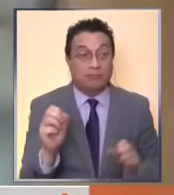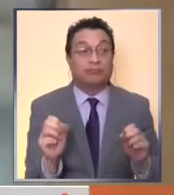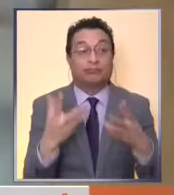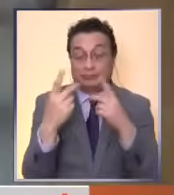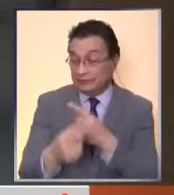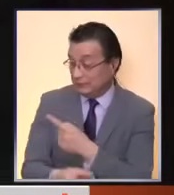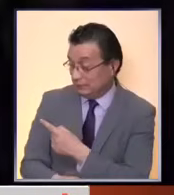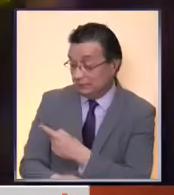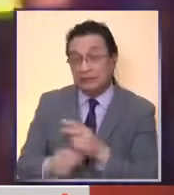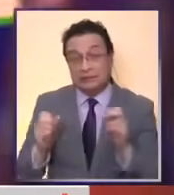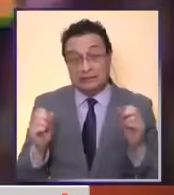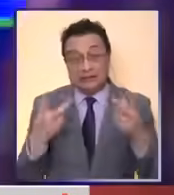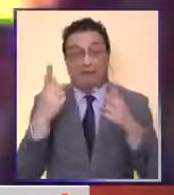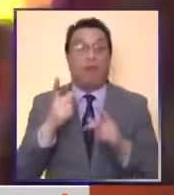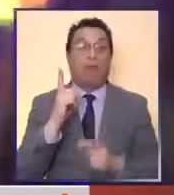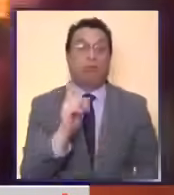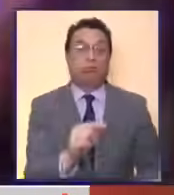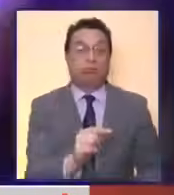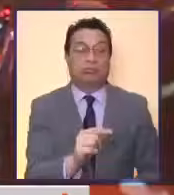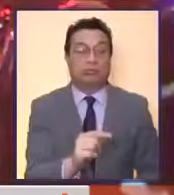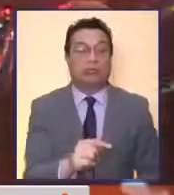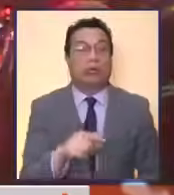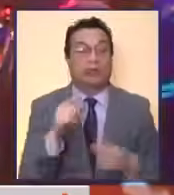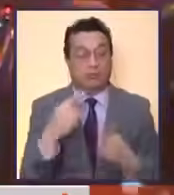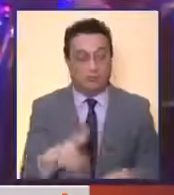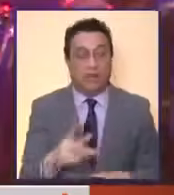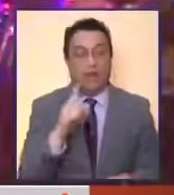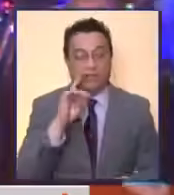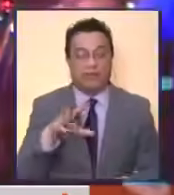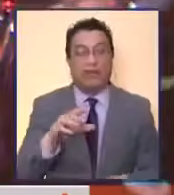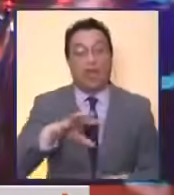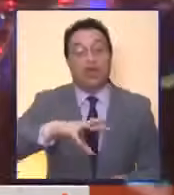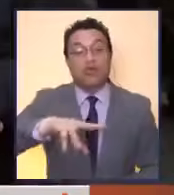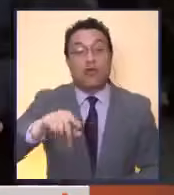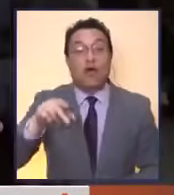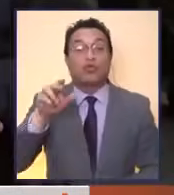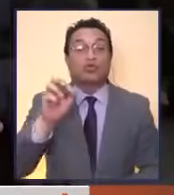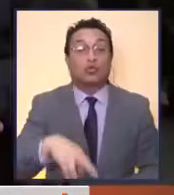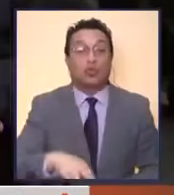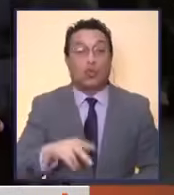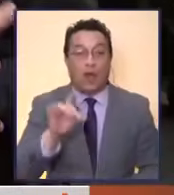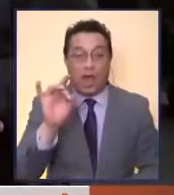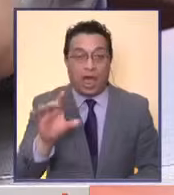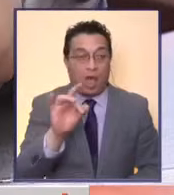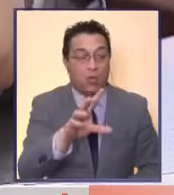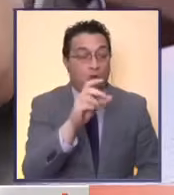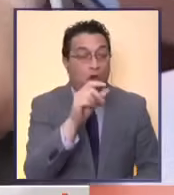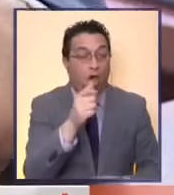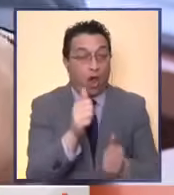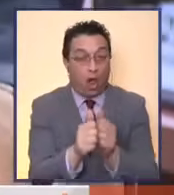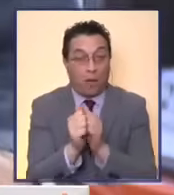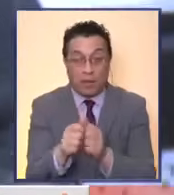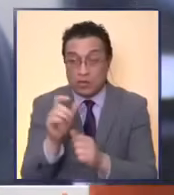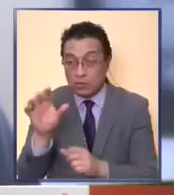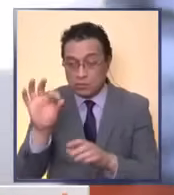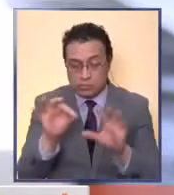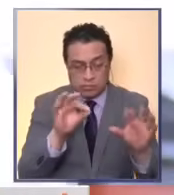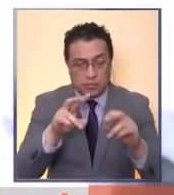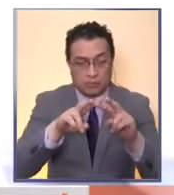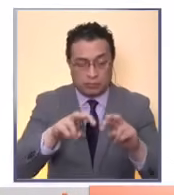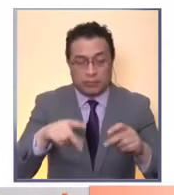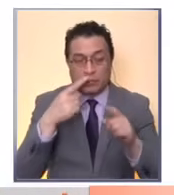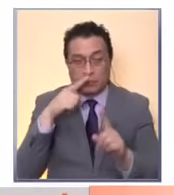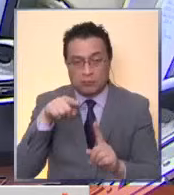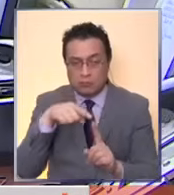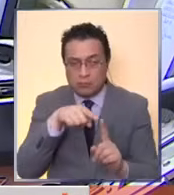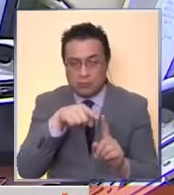sus portonazos. Bien lo saben, en la brigada de Robo Sur, que investigaron a cada uno de sus compañeros de delito que seguían de cerca su